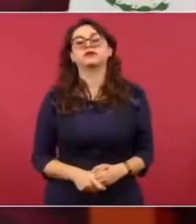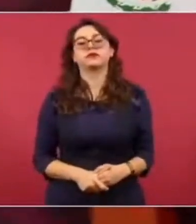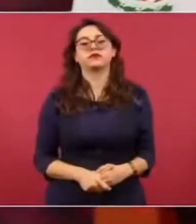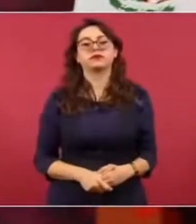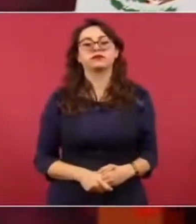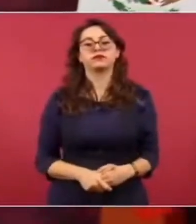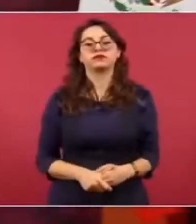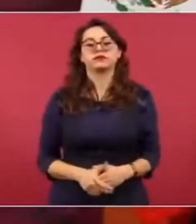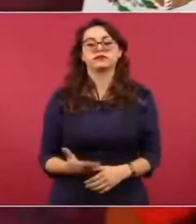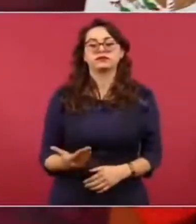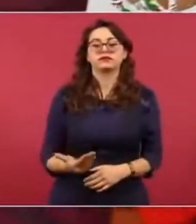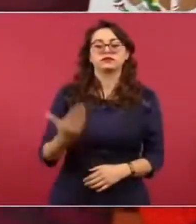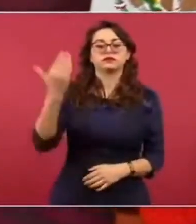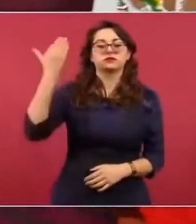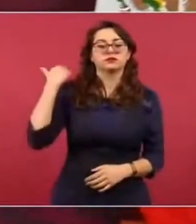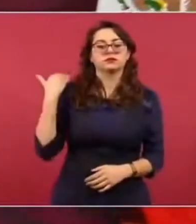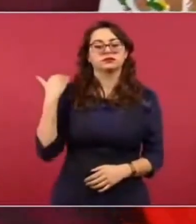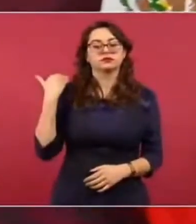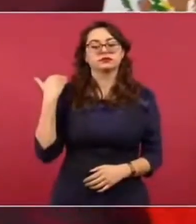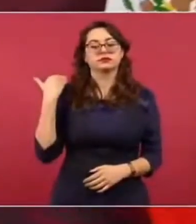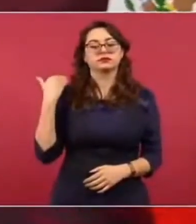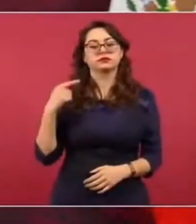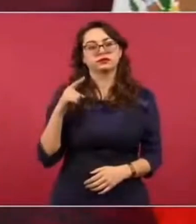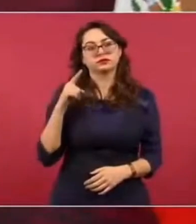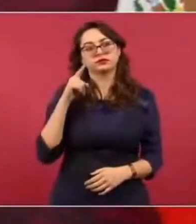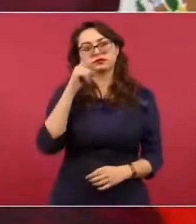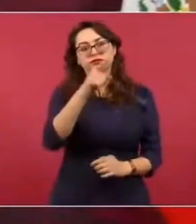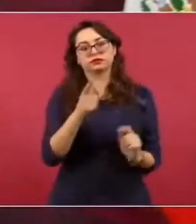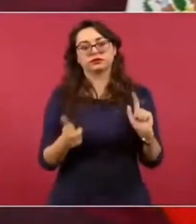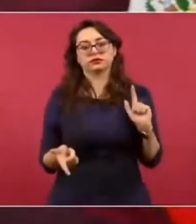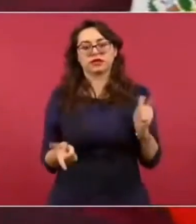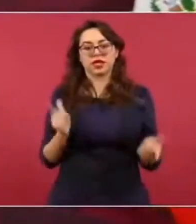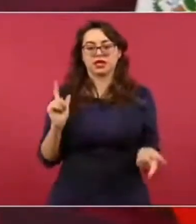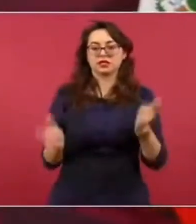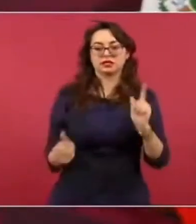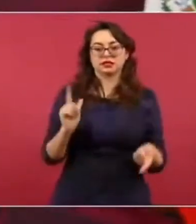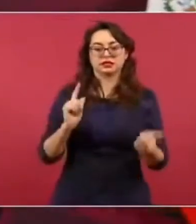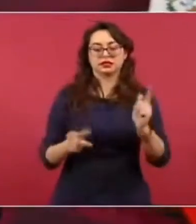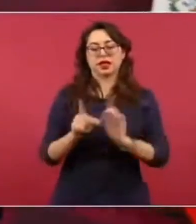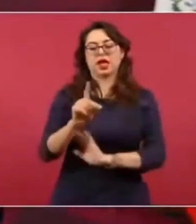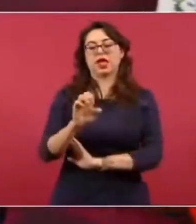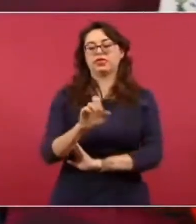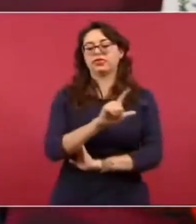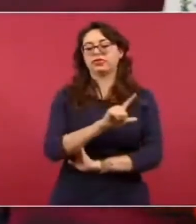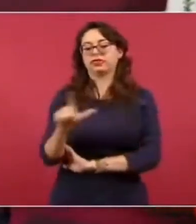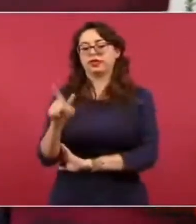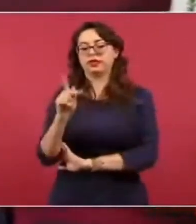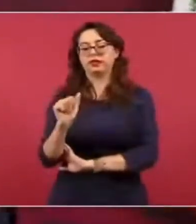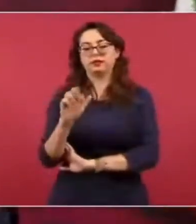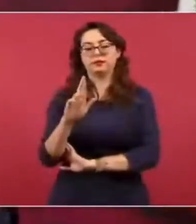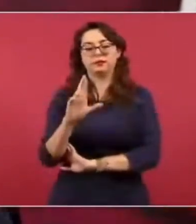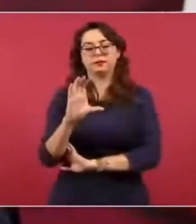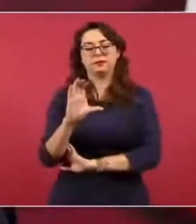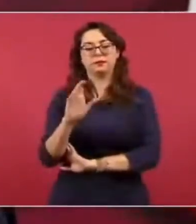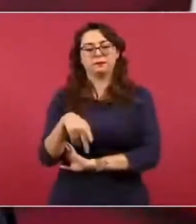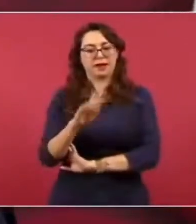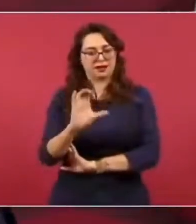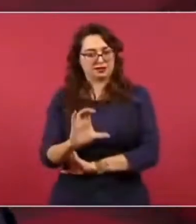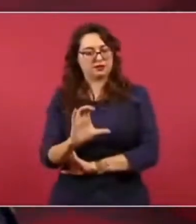compramos las acciones que hacían falta para que la planta de Deer Park, la refinería Deer